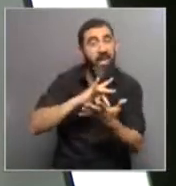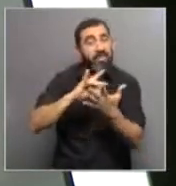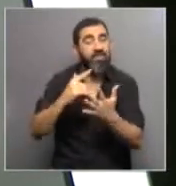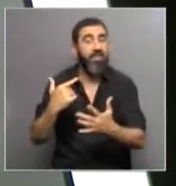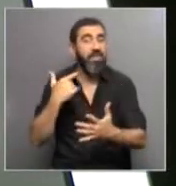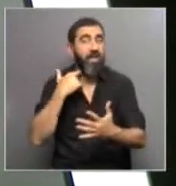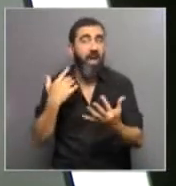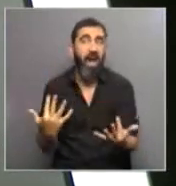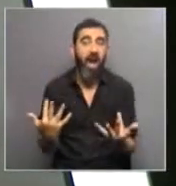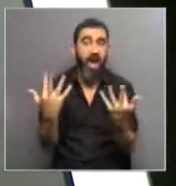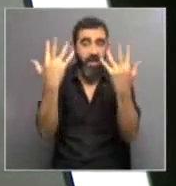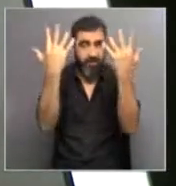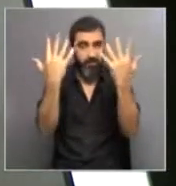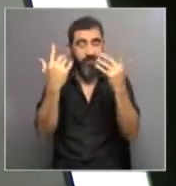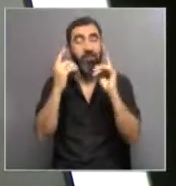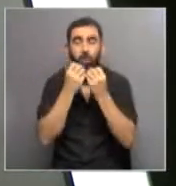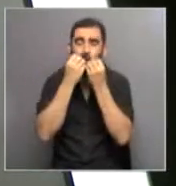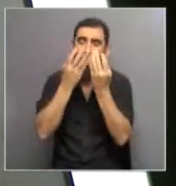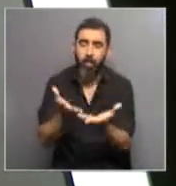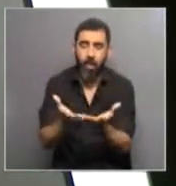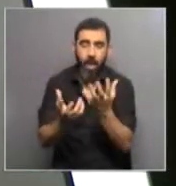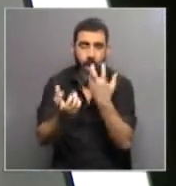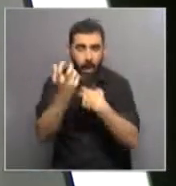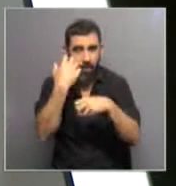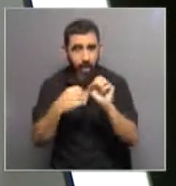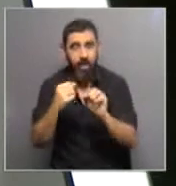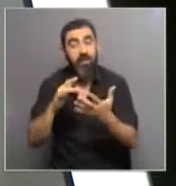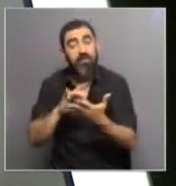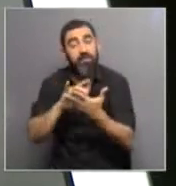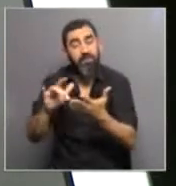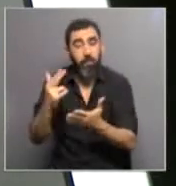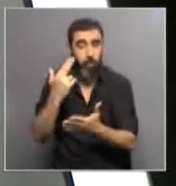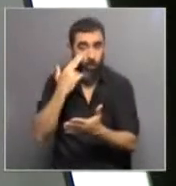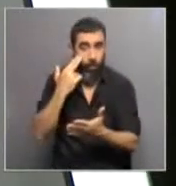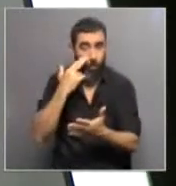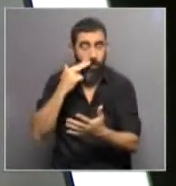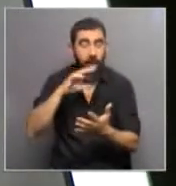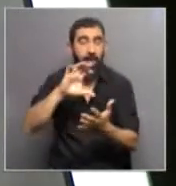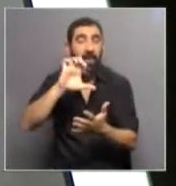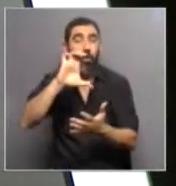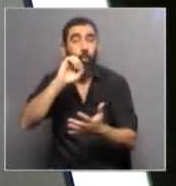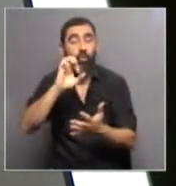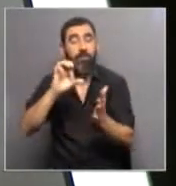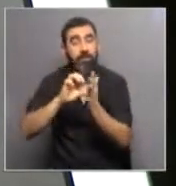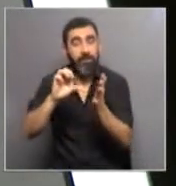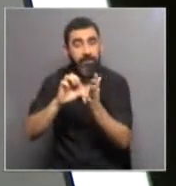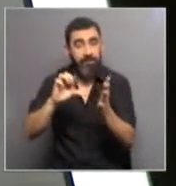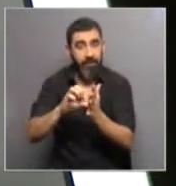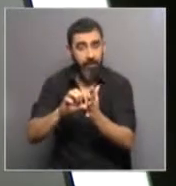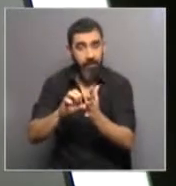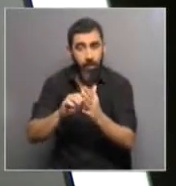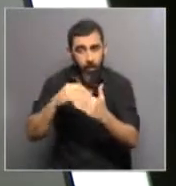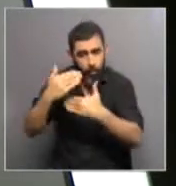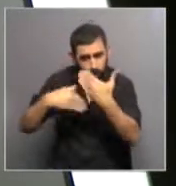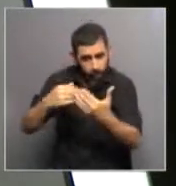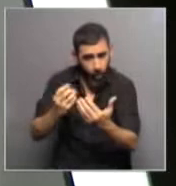gases de efecto invernadero, con bienestar animal y sin afectación de los ecosistemas nativos. ¿Está procesando Uruguay